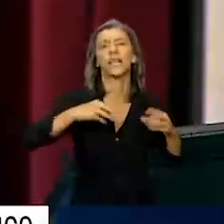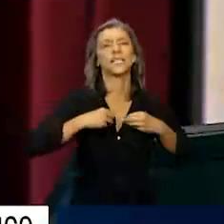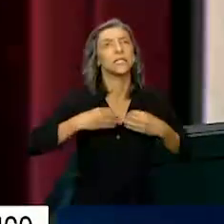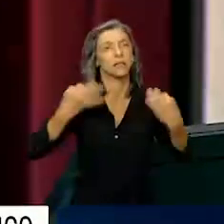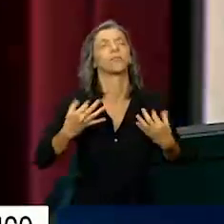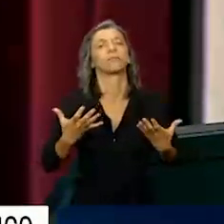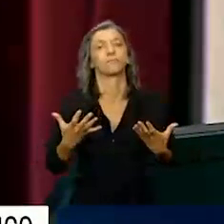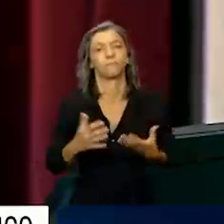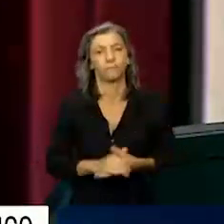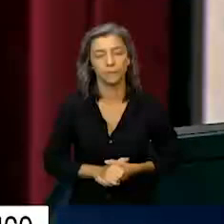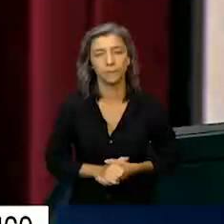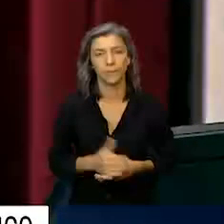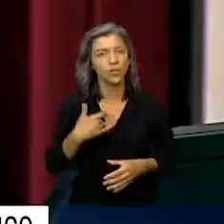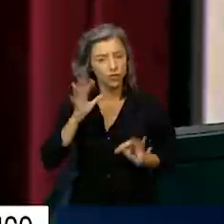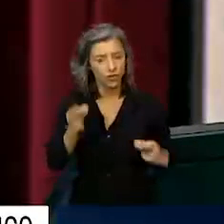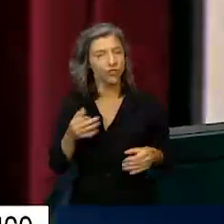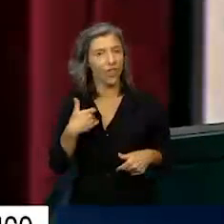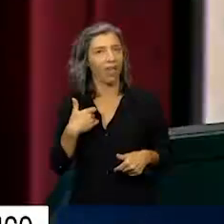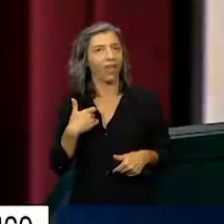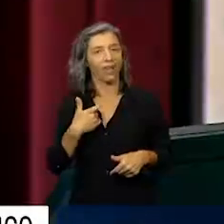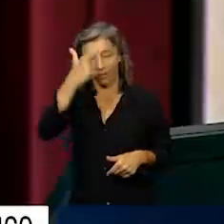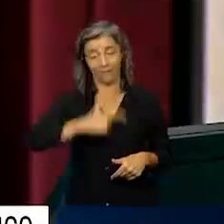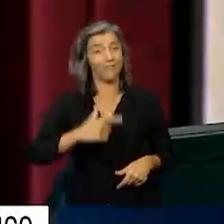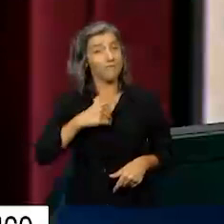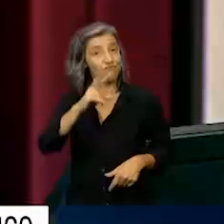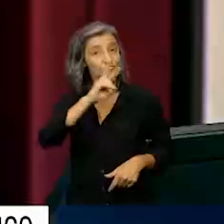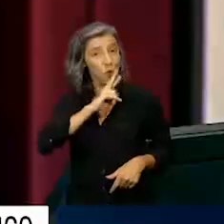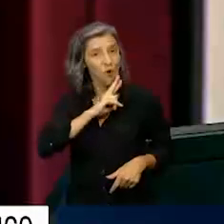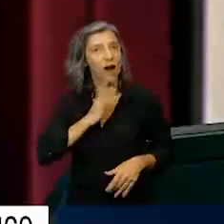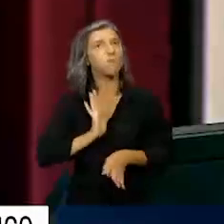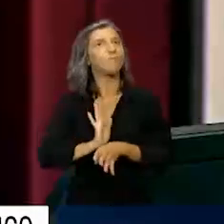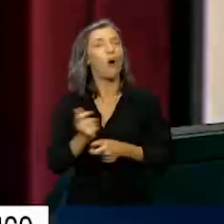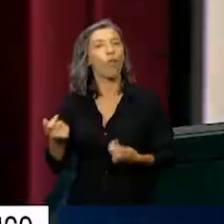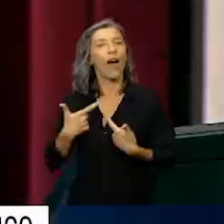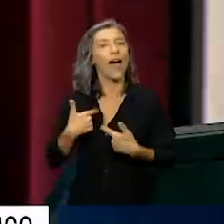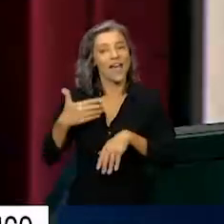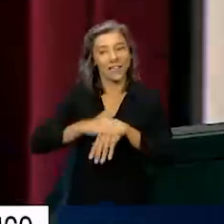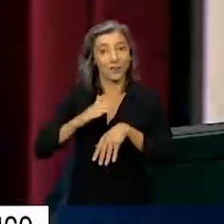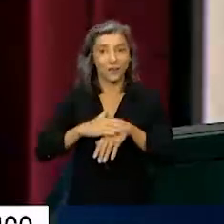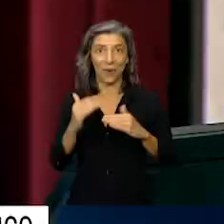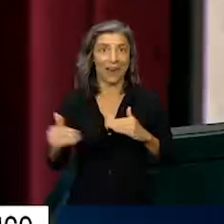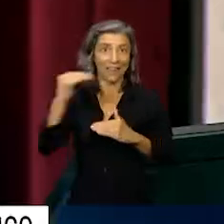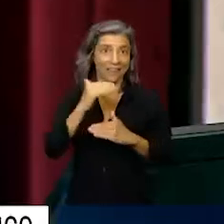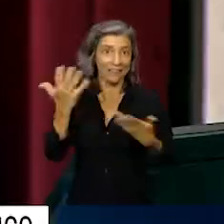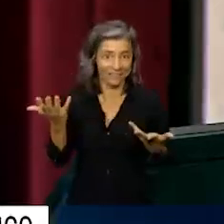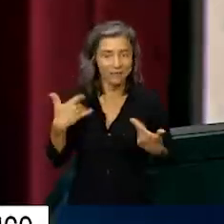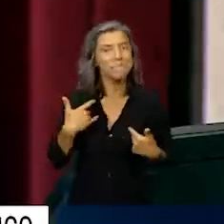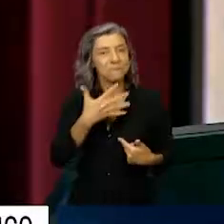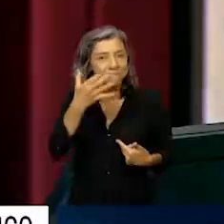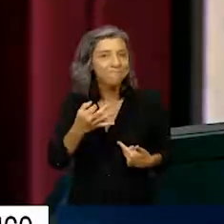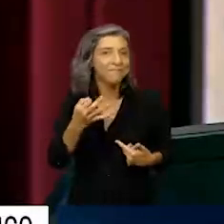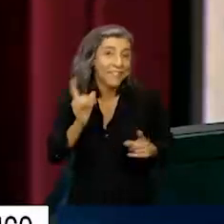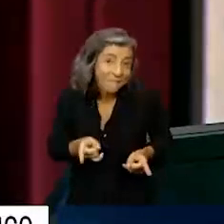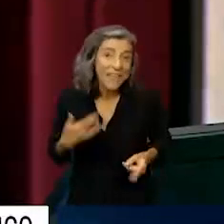responsabilidad adicional por ser mujer. Y la verdad que me genera un orgullo extra ser la primera